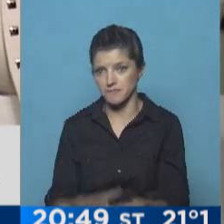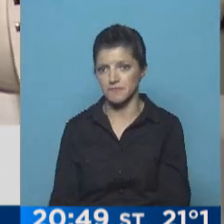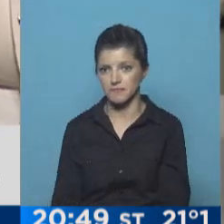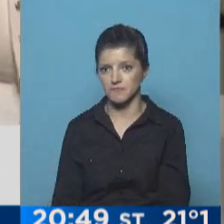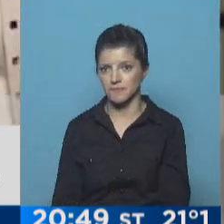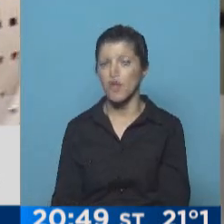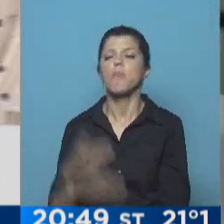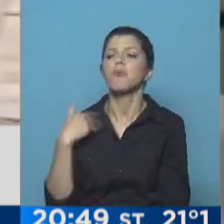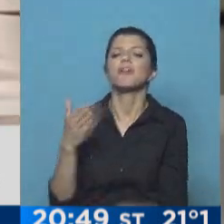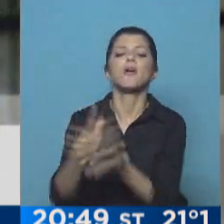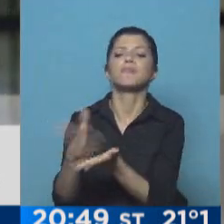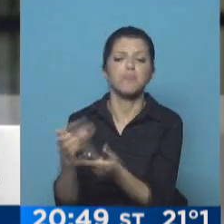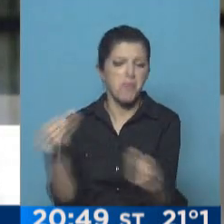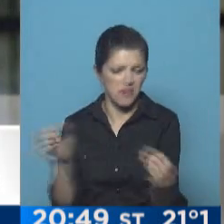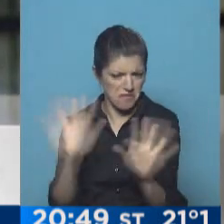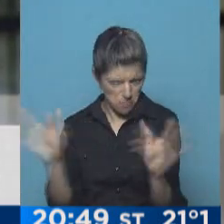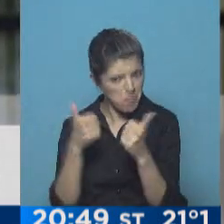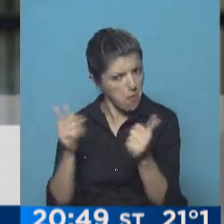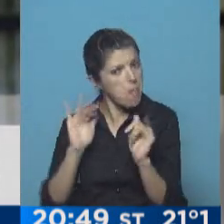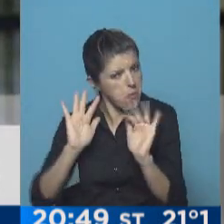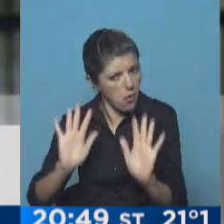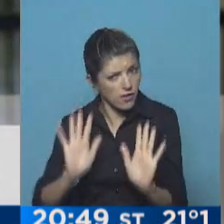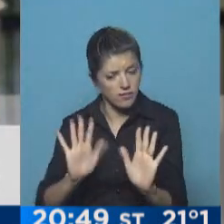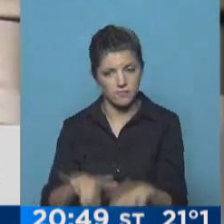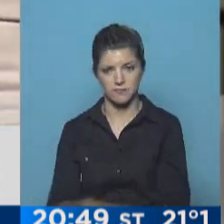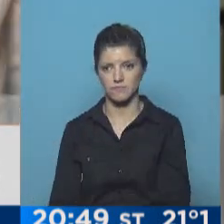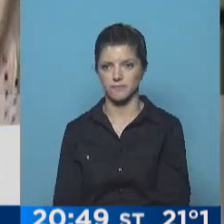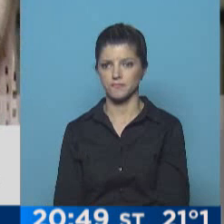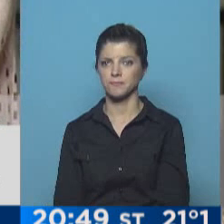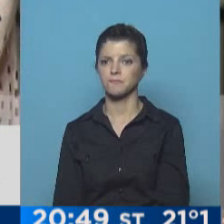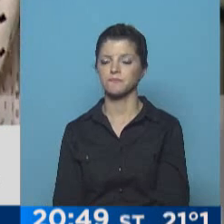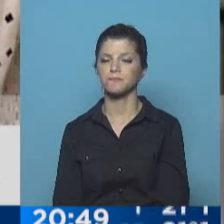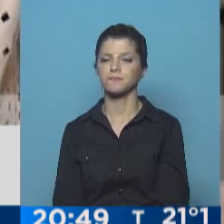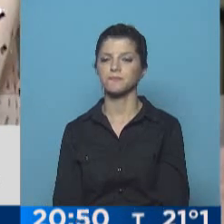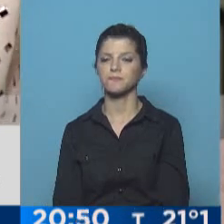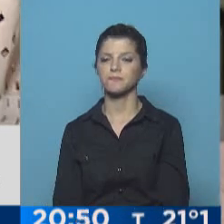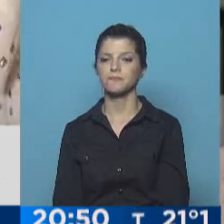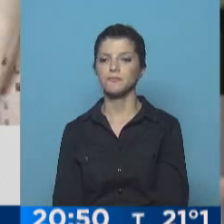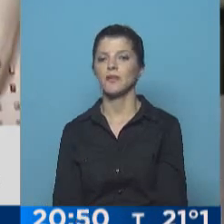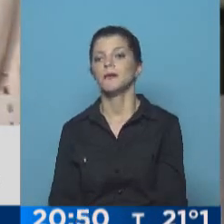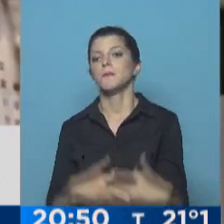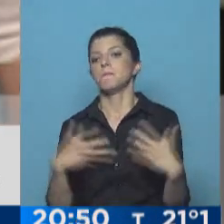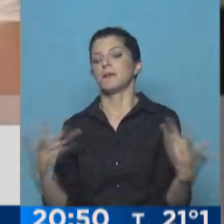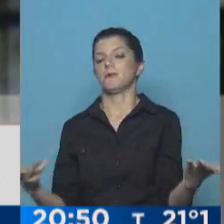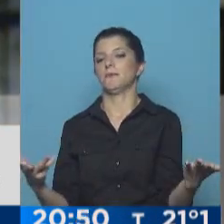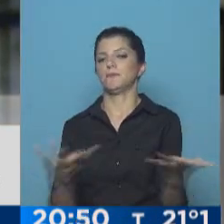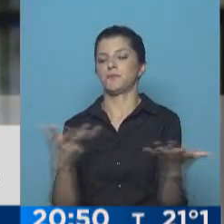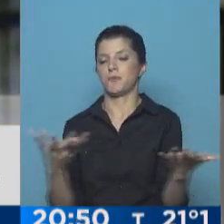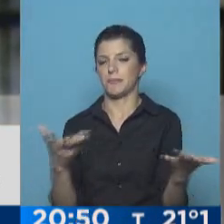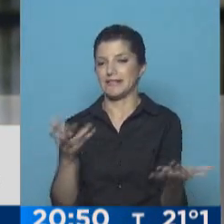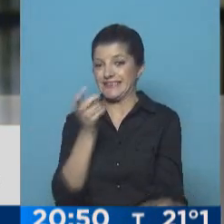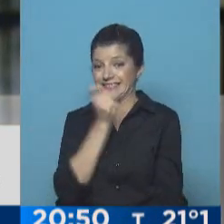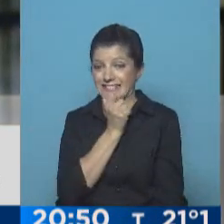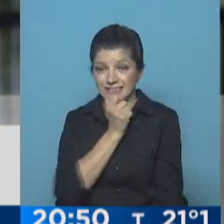que descartarla no hay que descartarla pero Dios mío si solamente